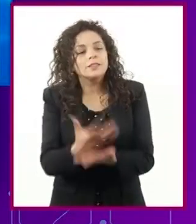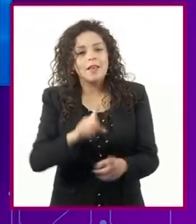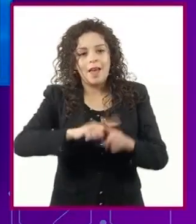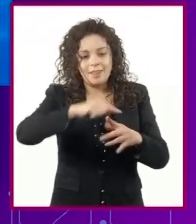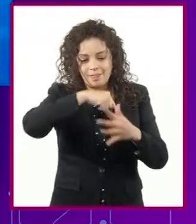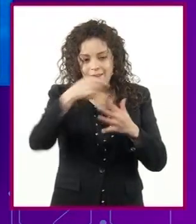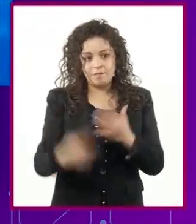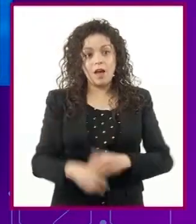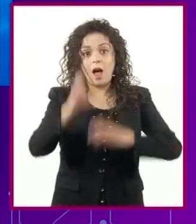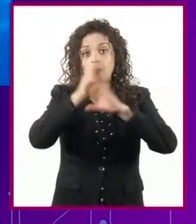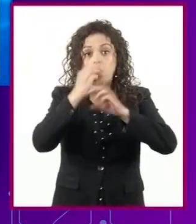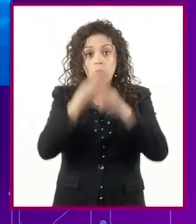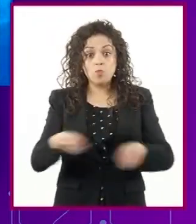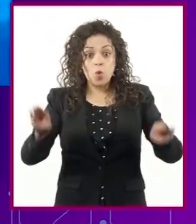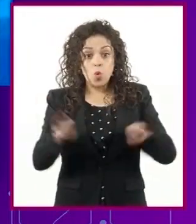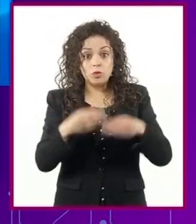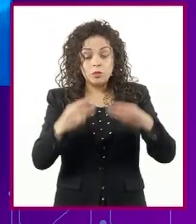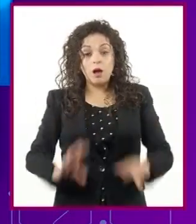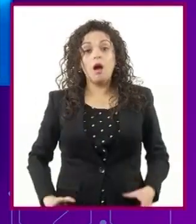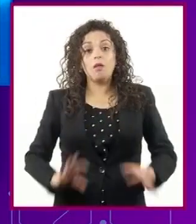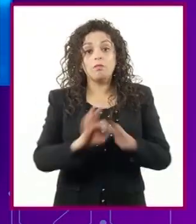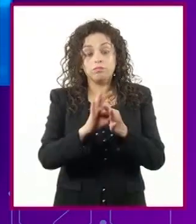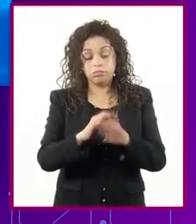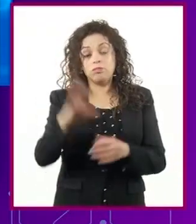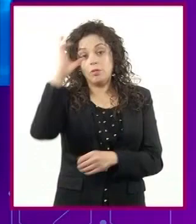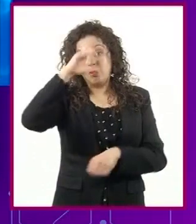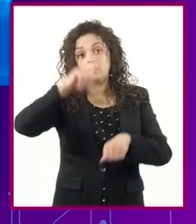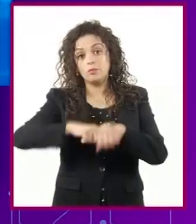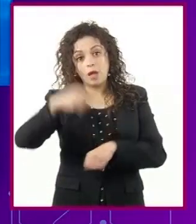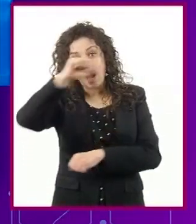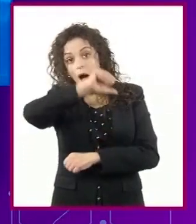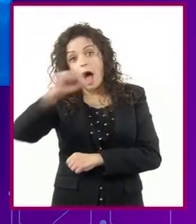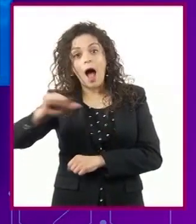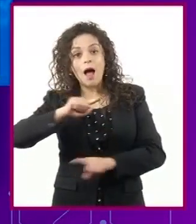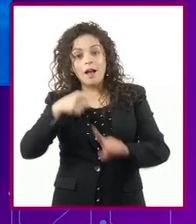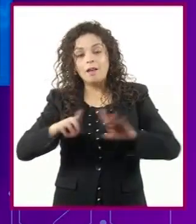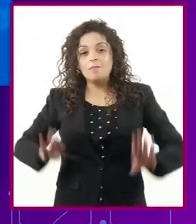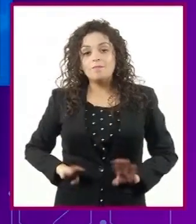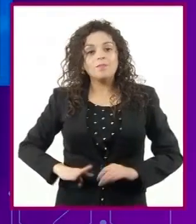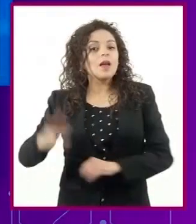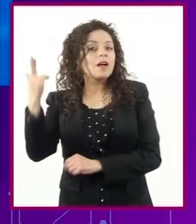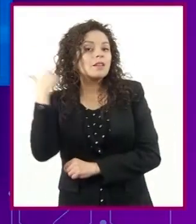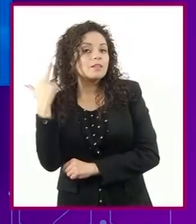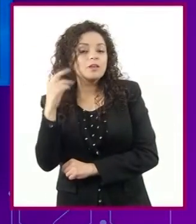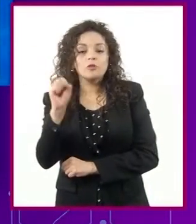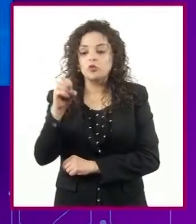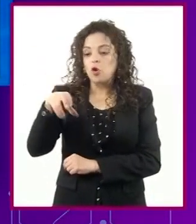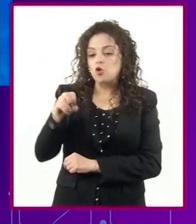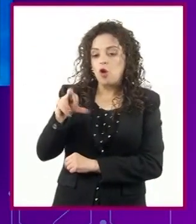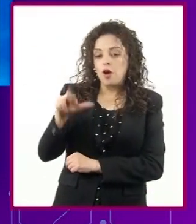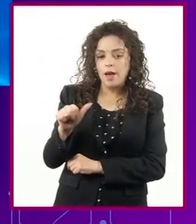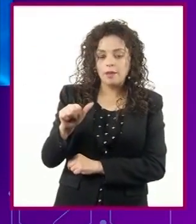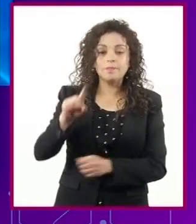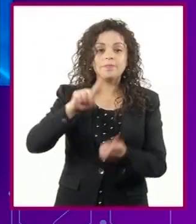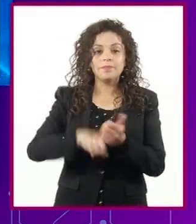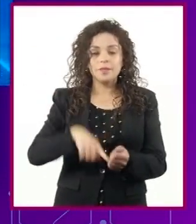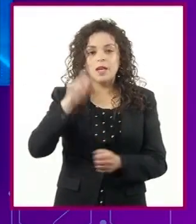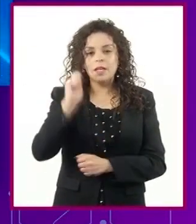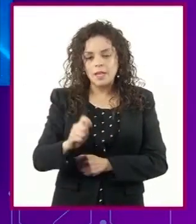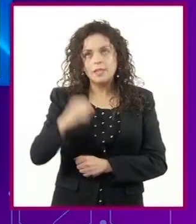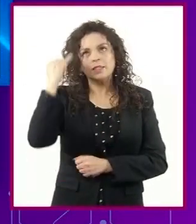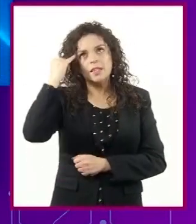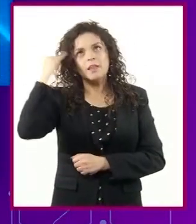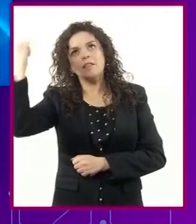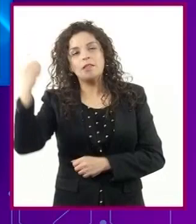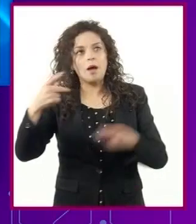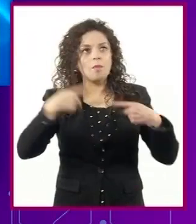música instrumental son expresiones culturales sonoras. Todos ellos son resultado de la creatividad de personas o grupos sociales